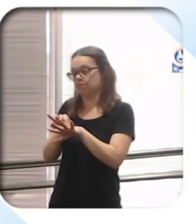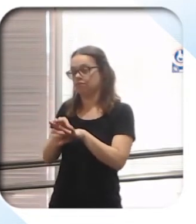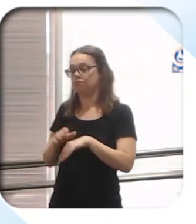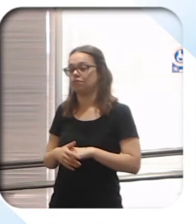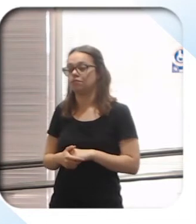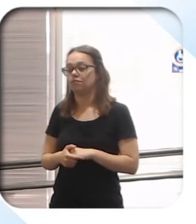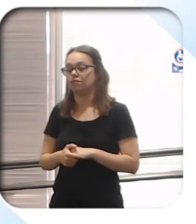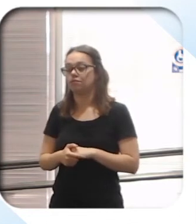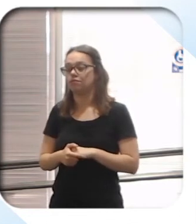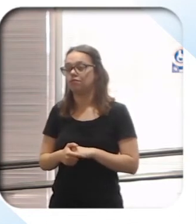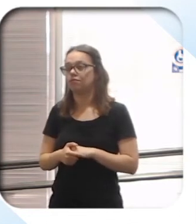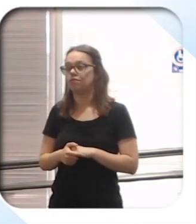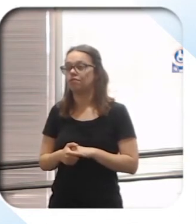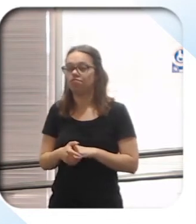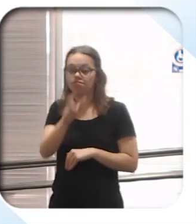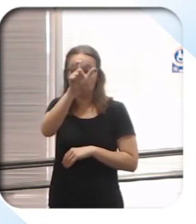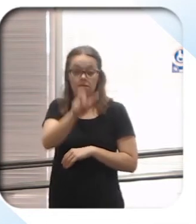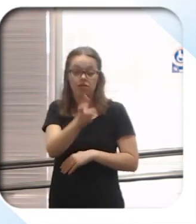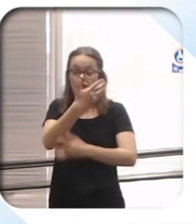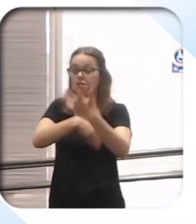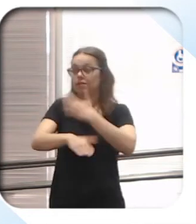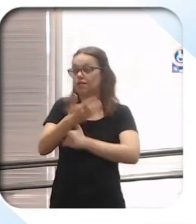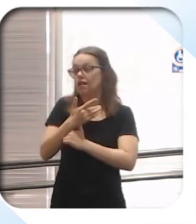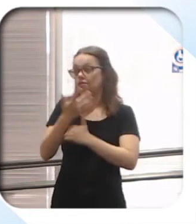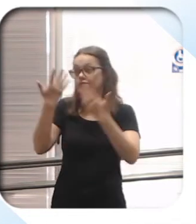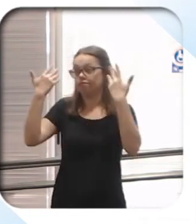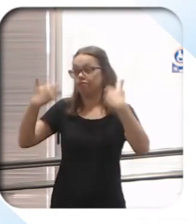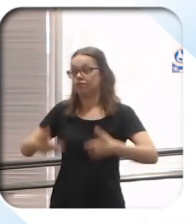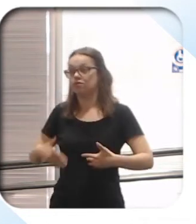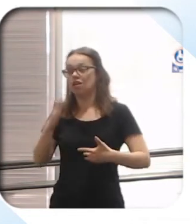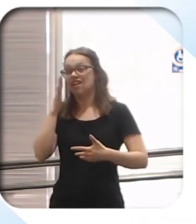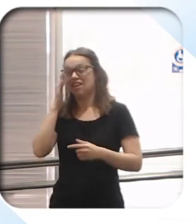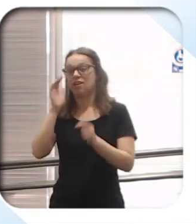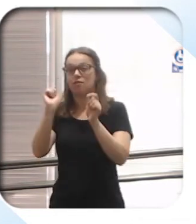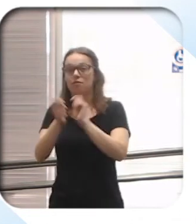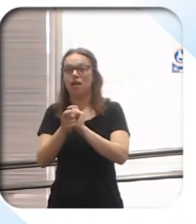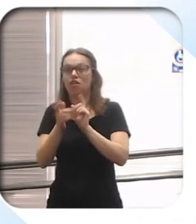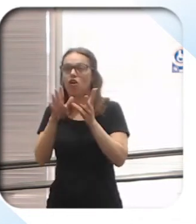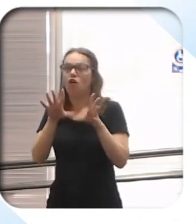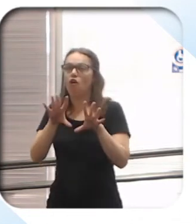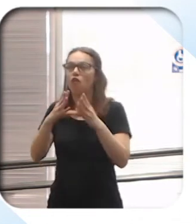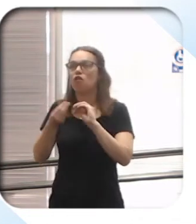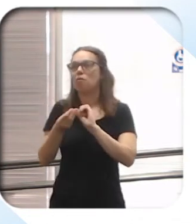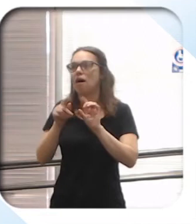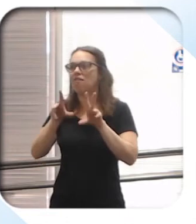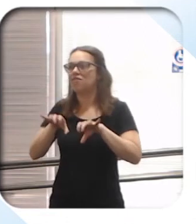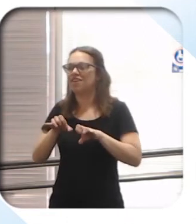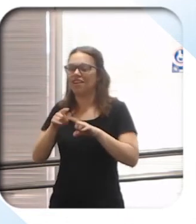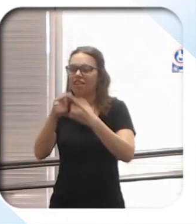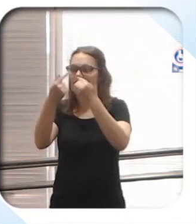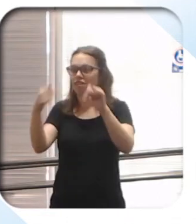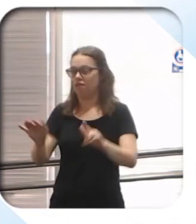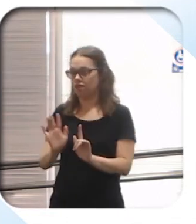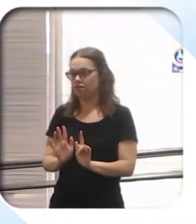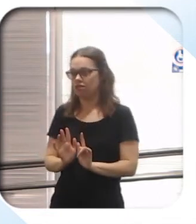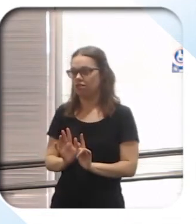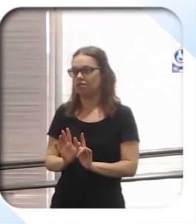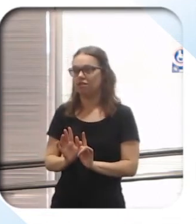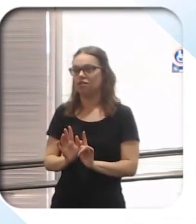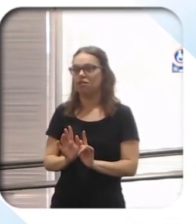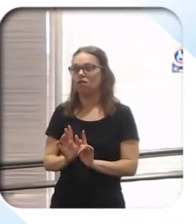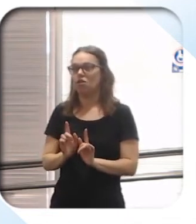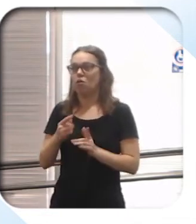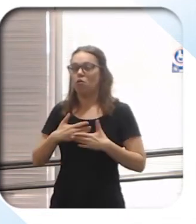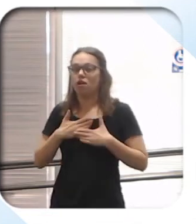¿Qué pasa con la persona con discapacidad? Bueno, tiene una imagen corporal alterada, no se vive de la misma forma que otras personas, un